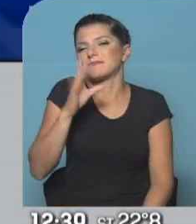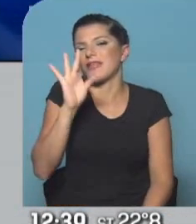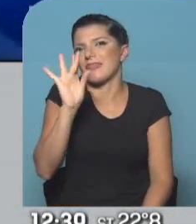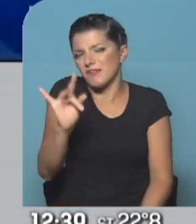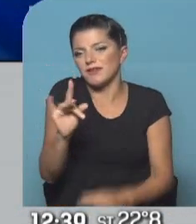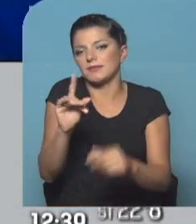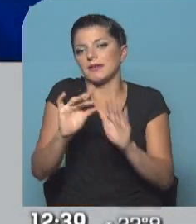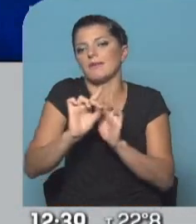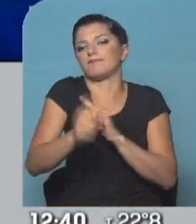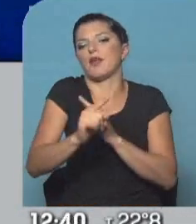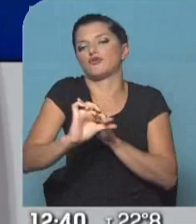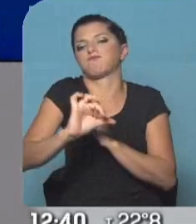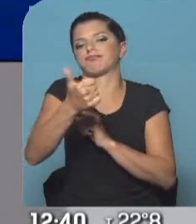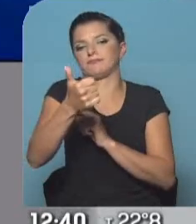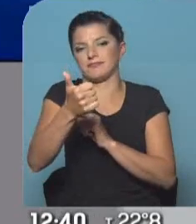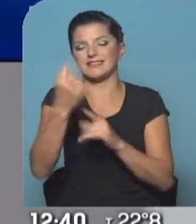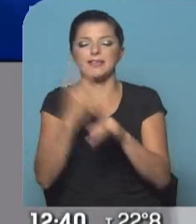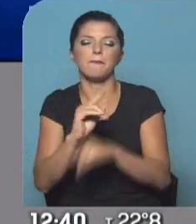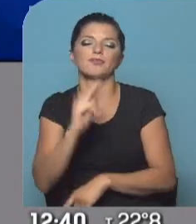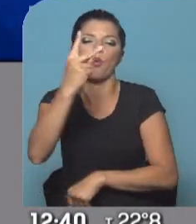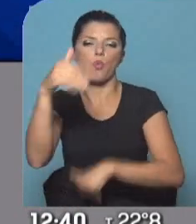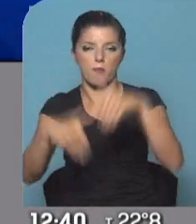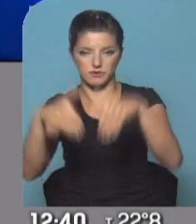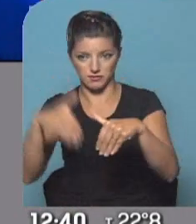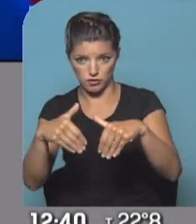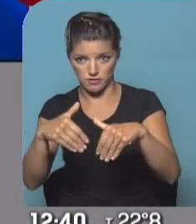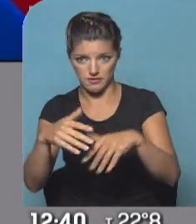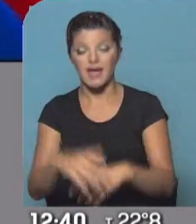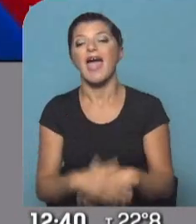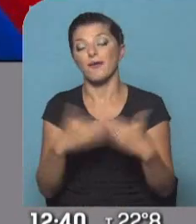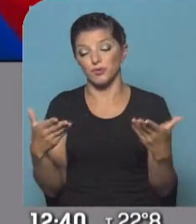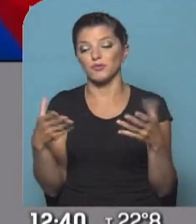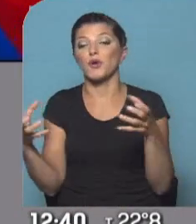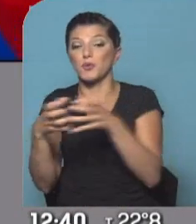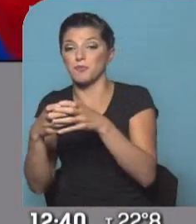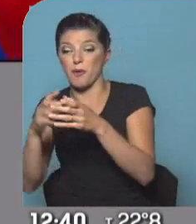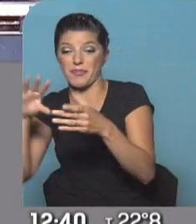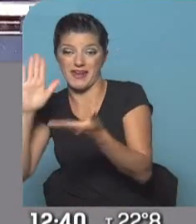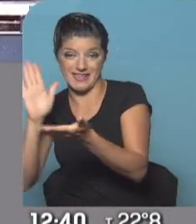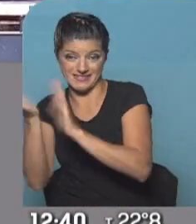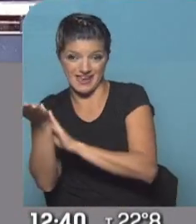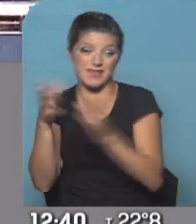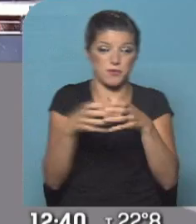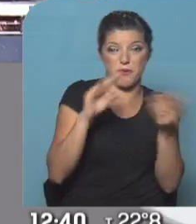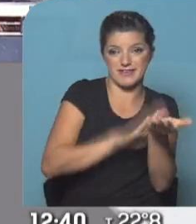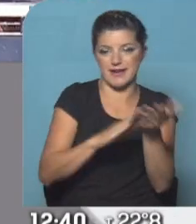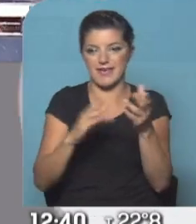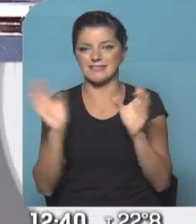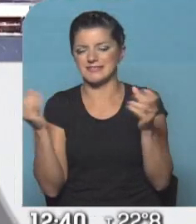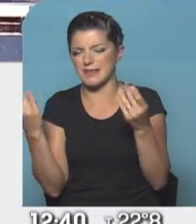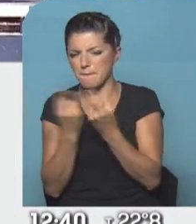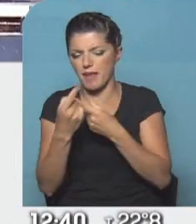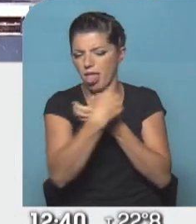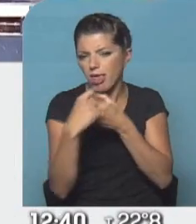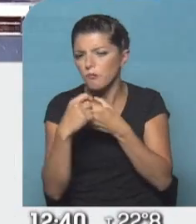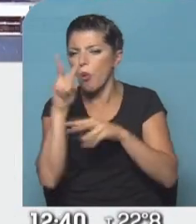la mayor parte de las veces se define en segunda vuelta, lo cual tiende a unificar las candidaturas de la derecha y la izquierda naturalmente en la segunda vuelta. Para